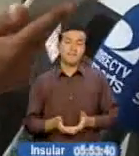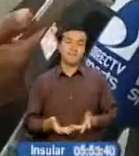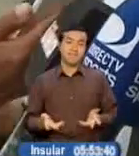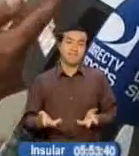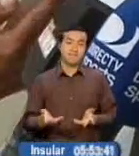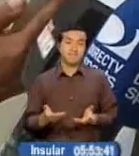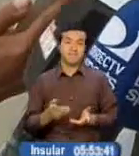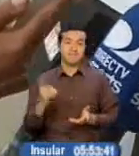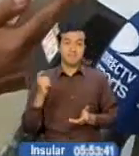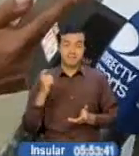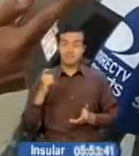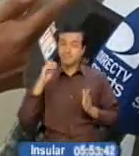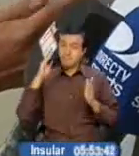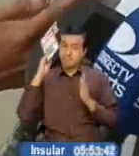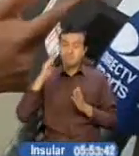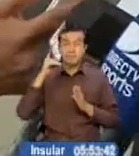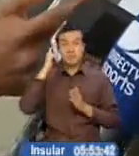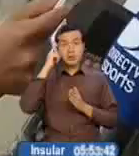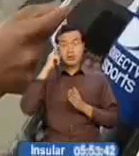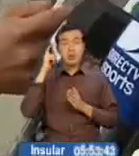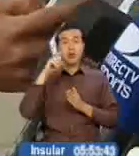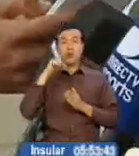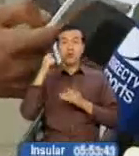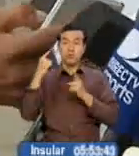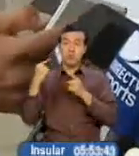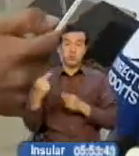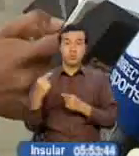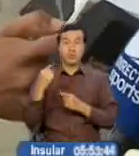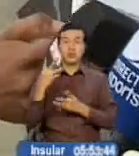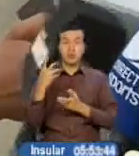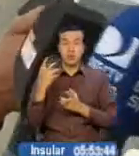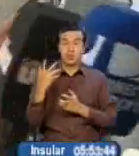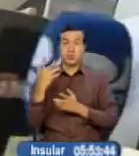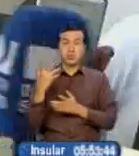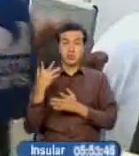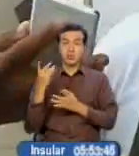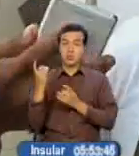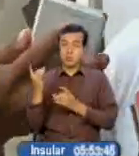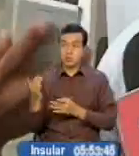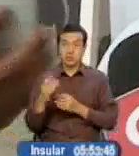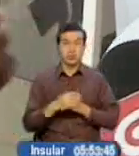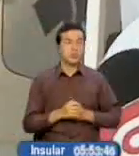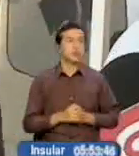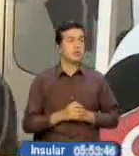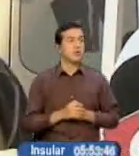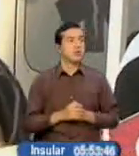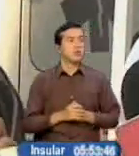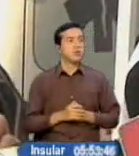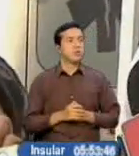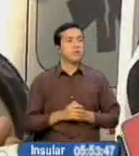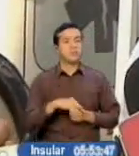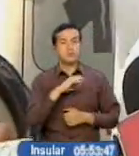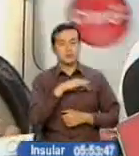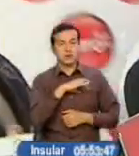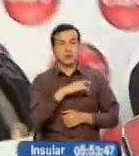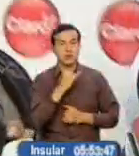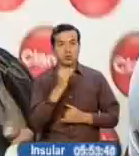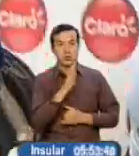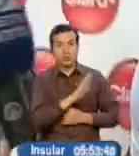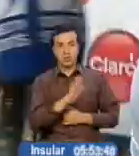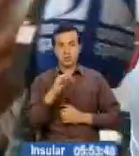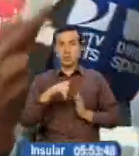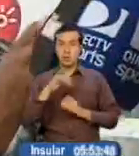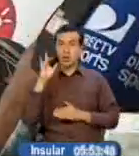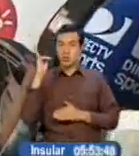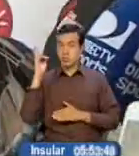que estar concentrados, pensar en otro partido y bueno, y intentarle hacerle daño por donde más le duele, ¿no? Toño, lo que tiene Chile en los actuales momentos, más que